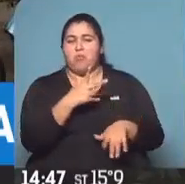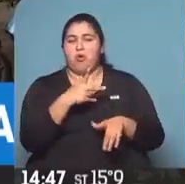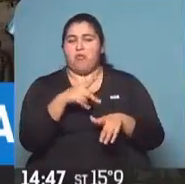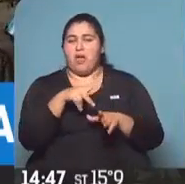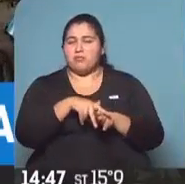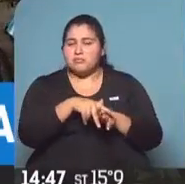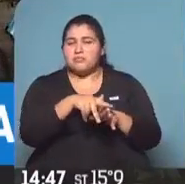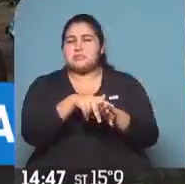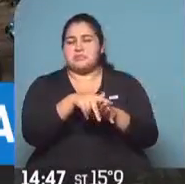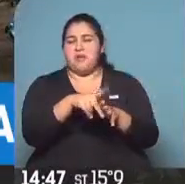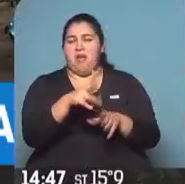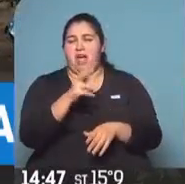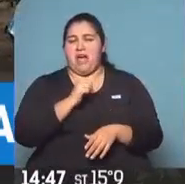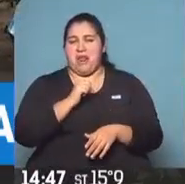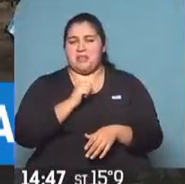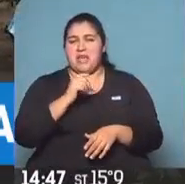y